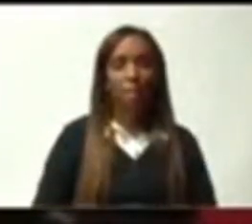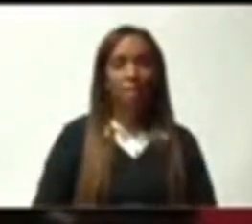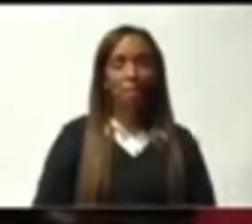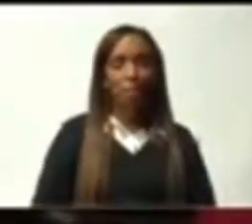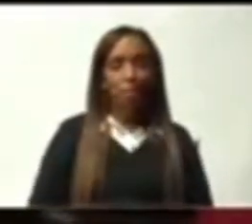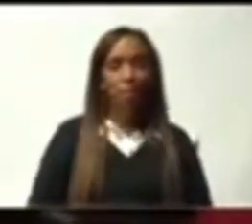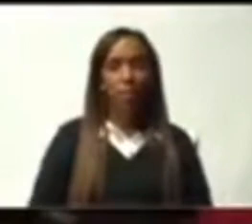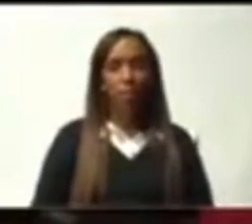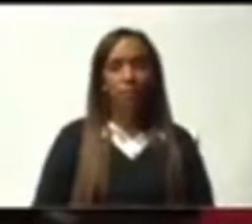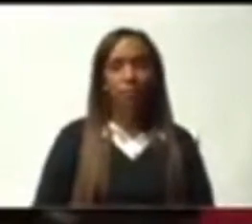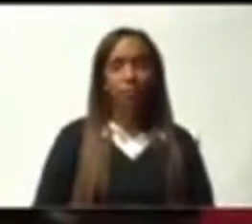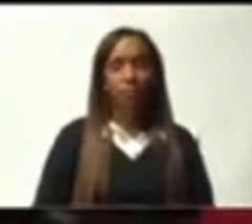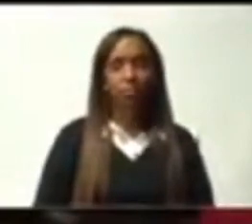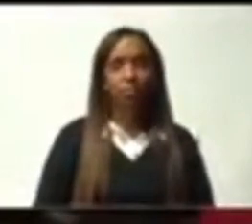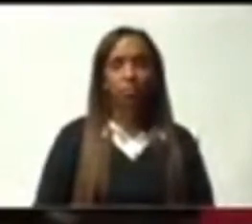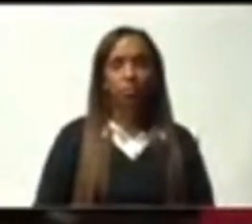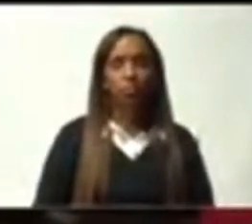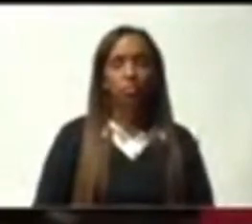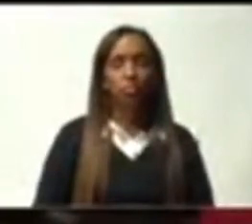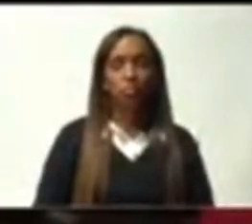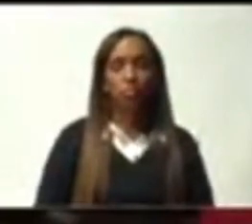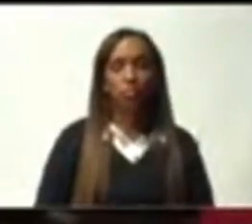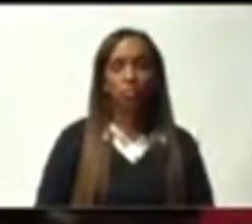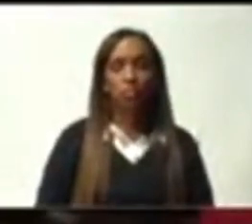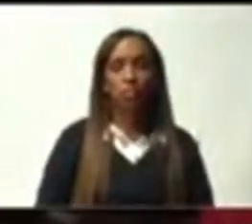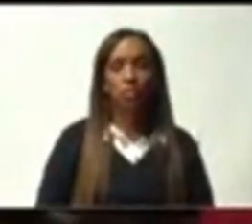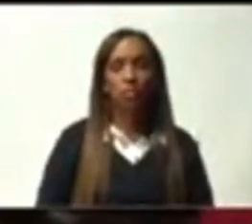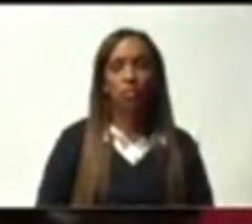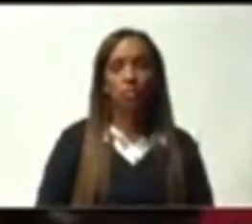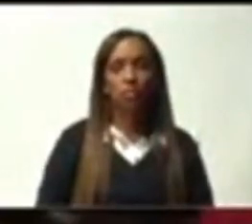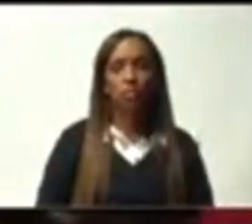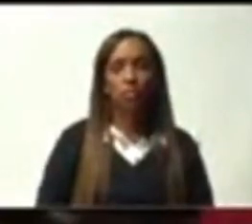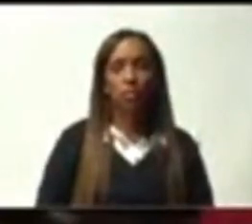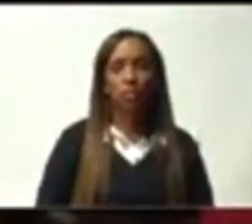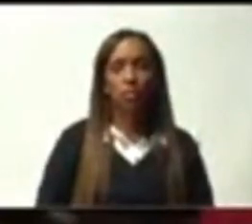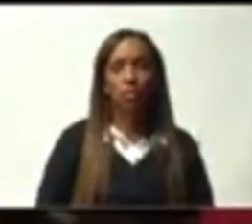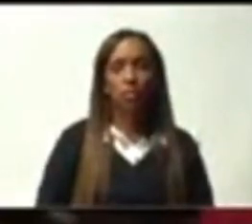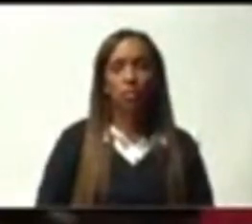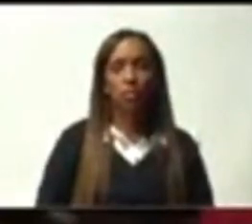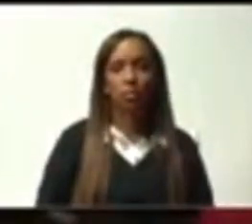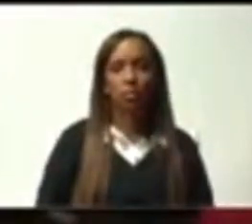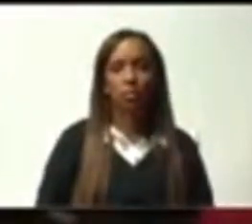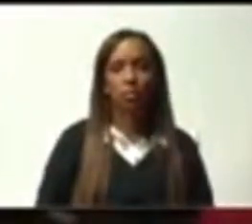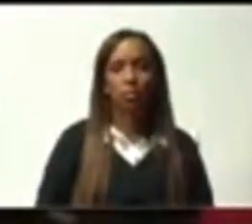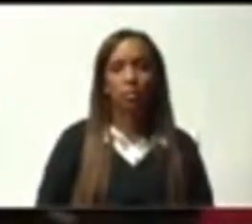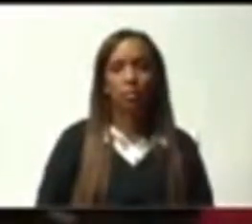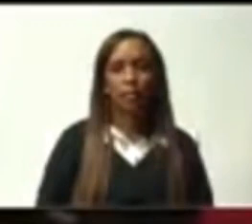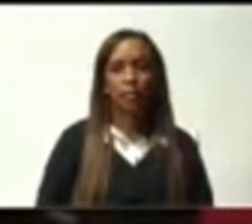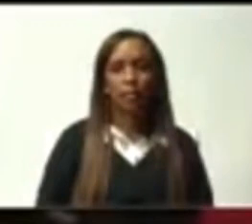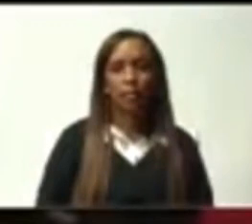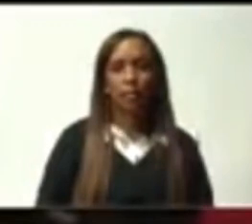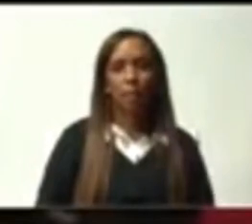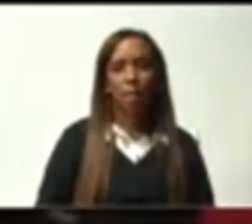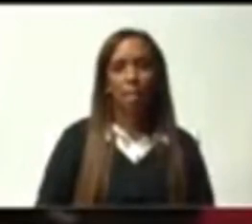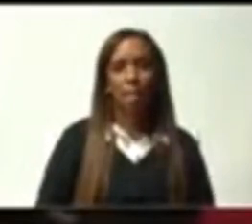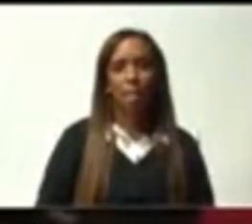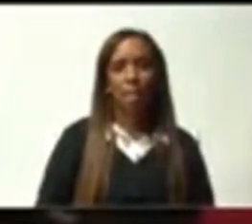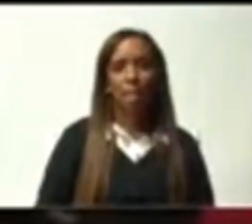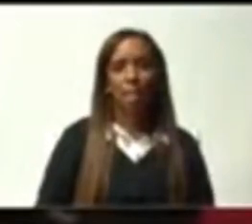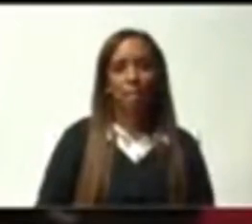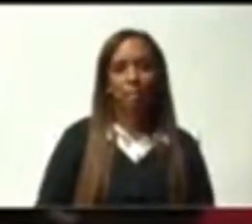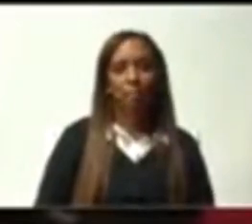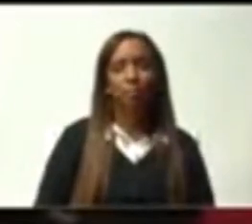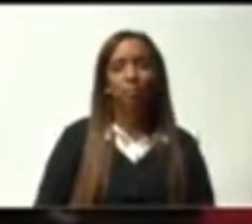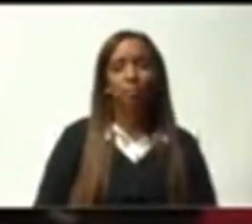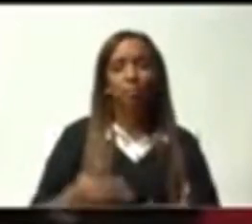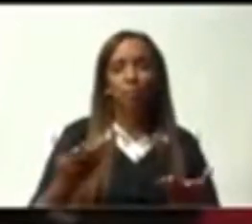ahí. A lo que más se parece esta ley es al PLD. Le voy a preguntar por qué. No, es antes de eso que te dije la cosa. No, antes, no, porque eso yo no